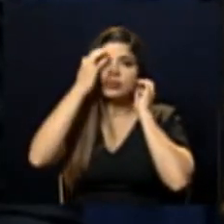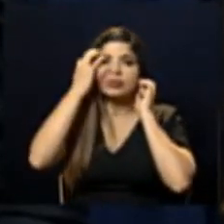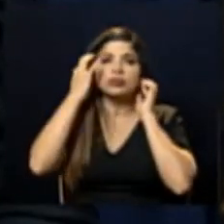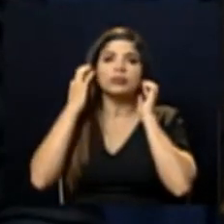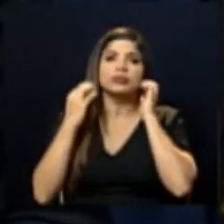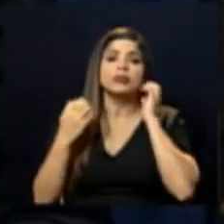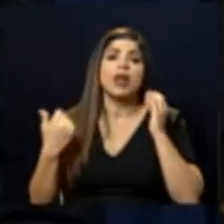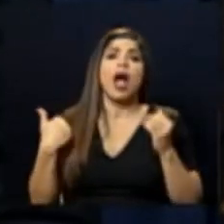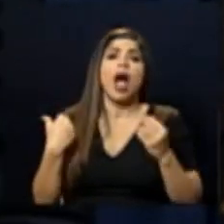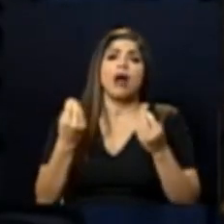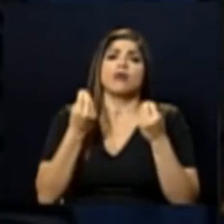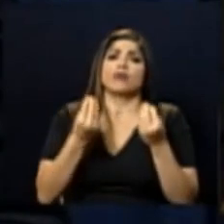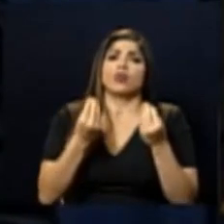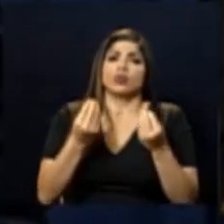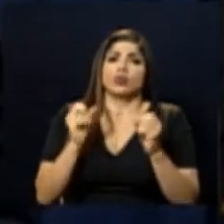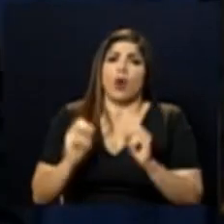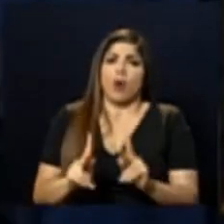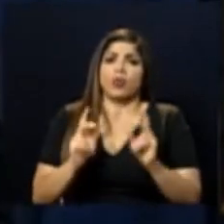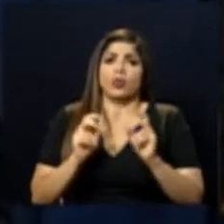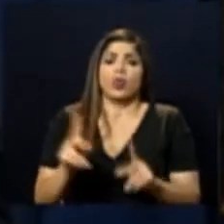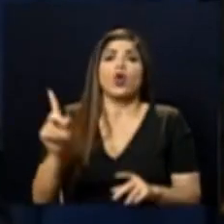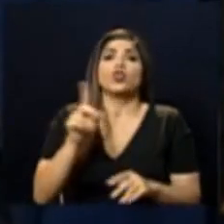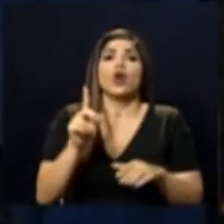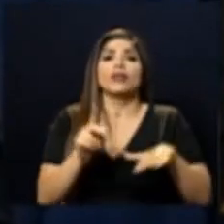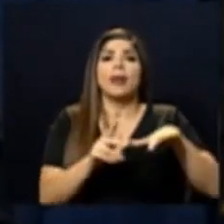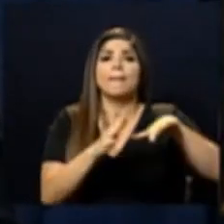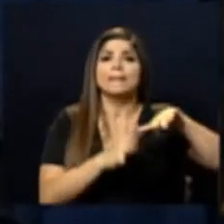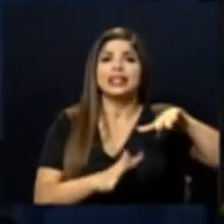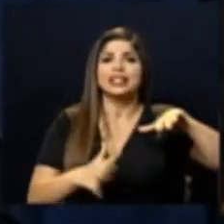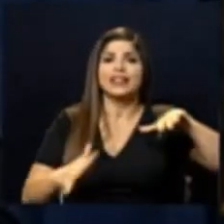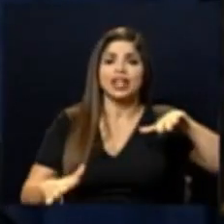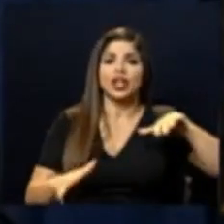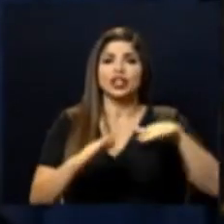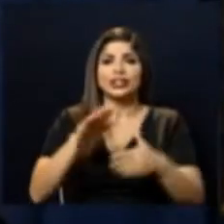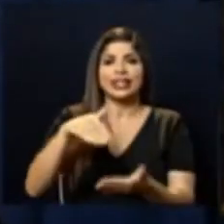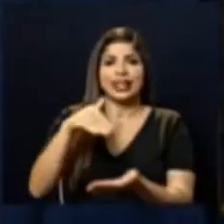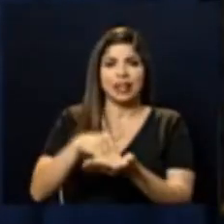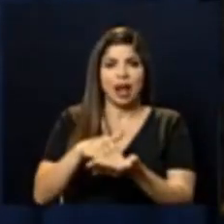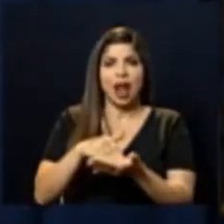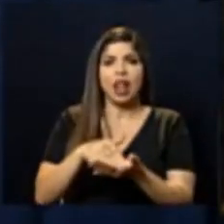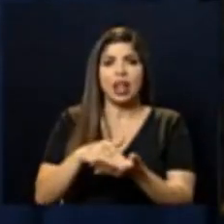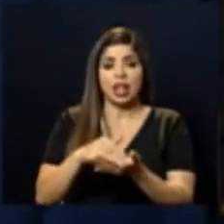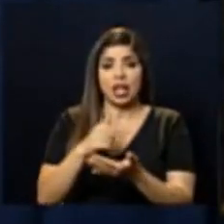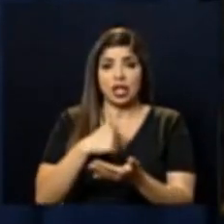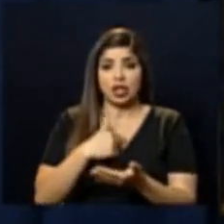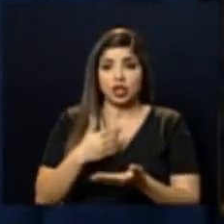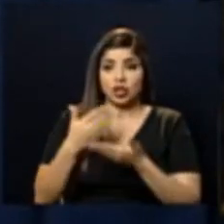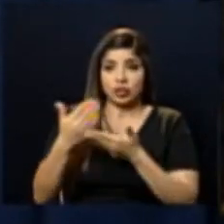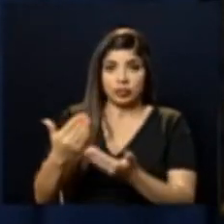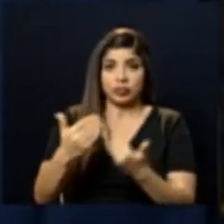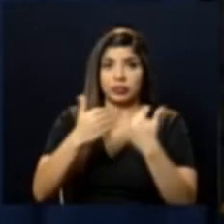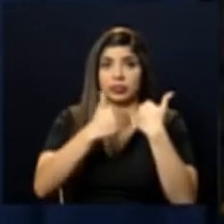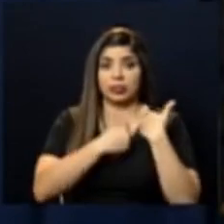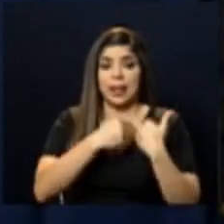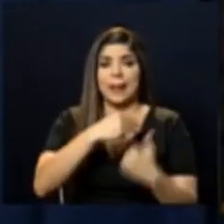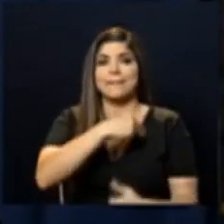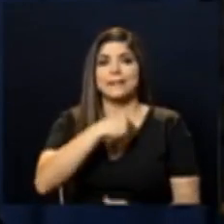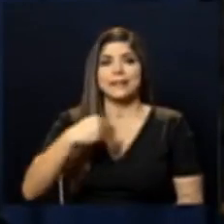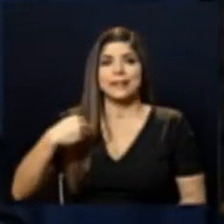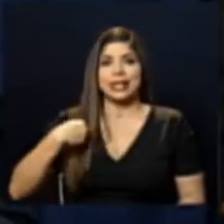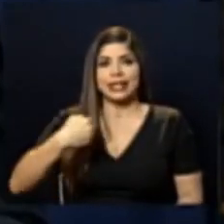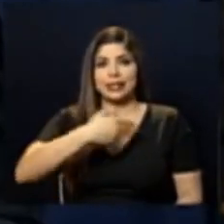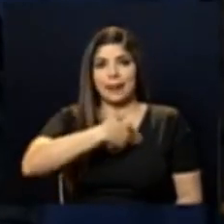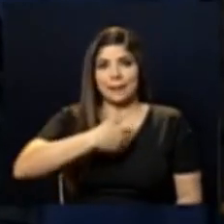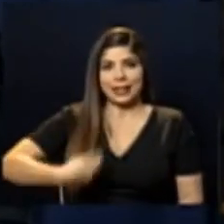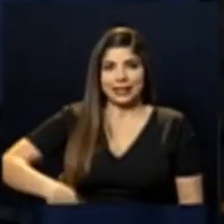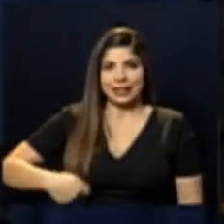Tenemos muchas oportunidades en la región Pacífico Central, la cual he encomendado al ministro de la